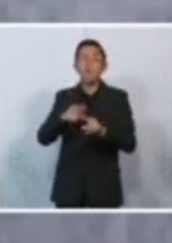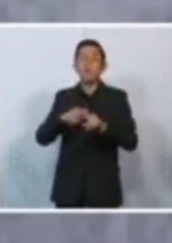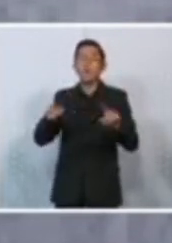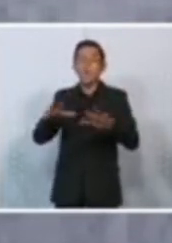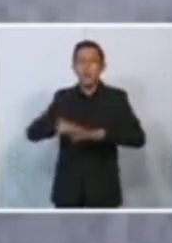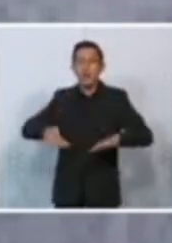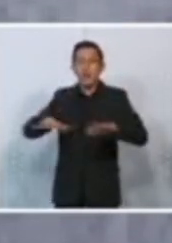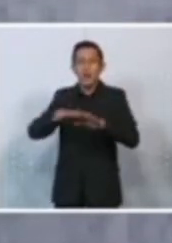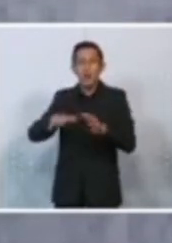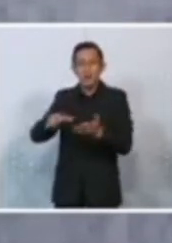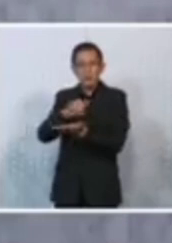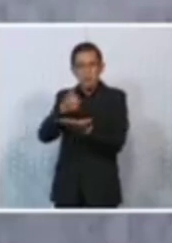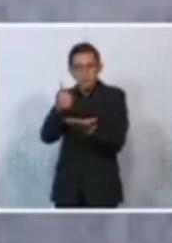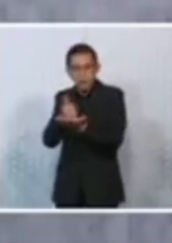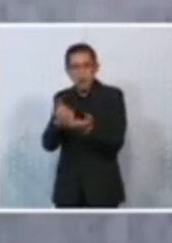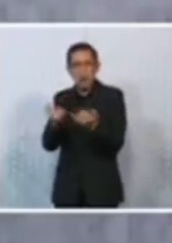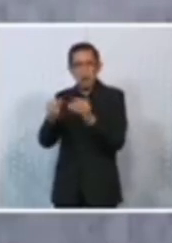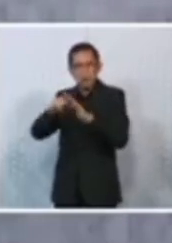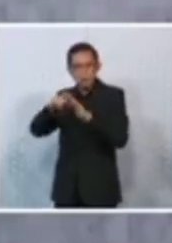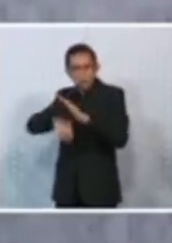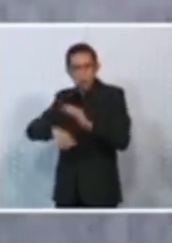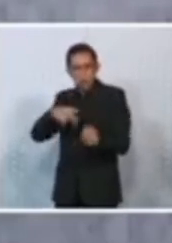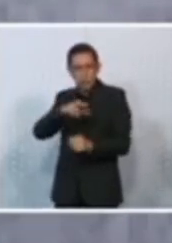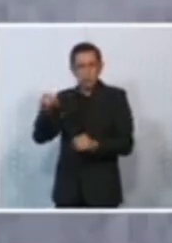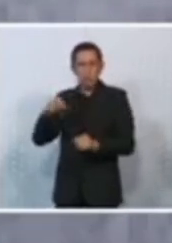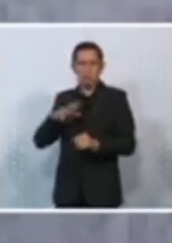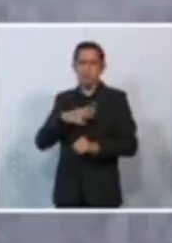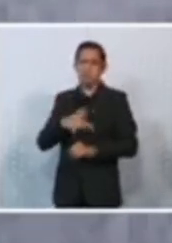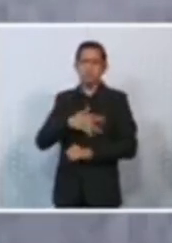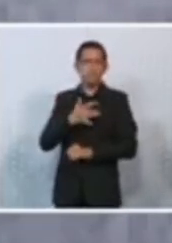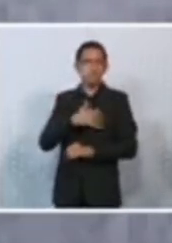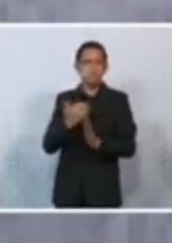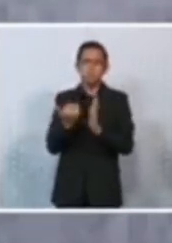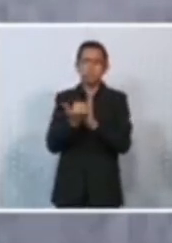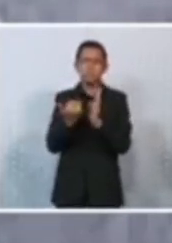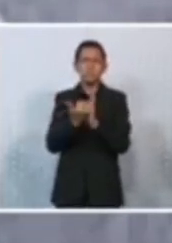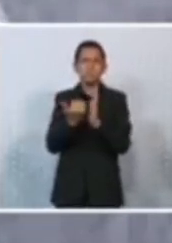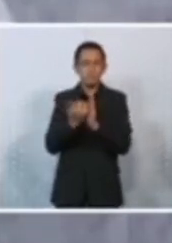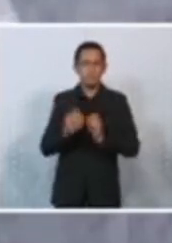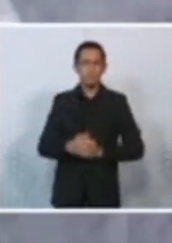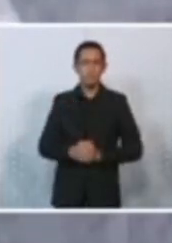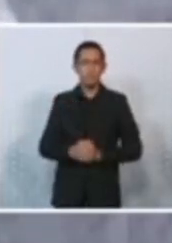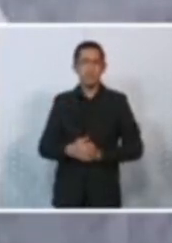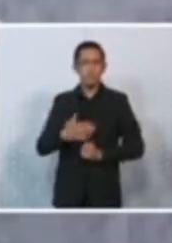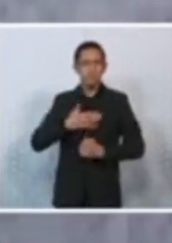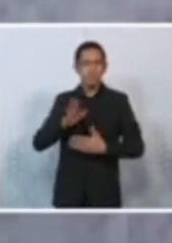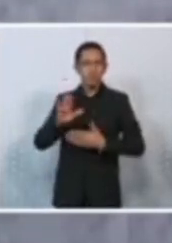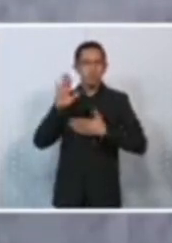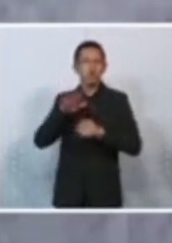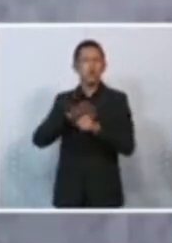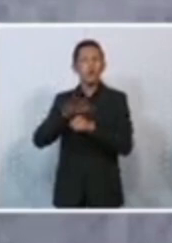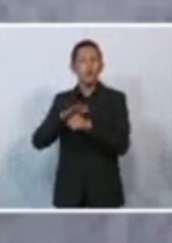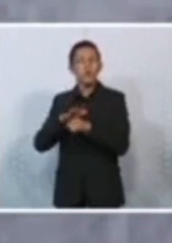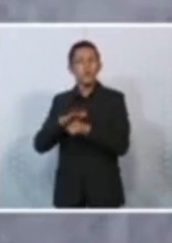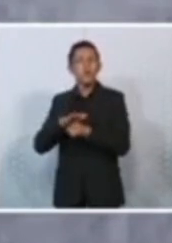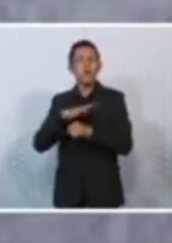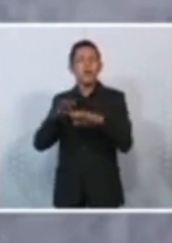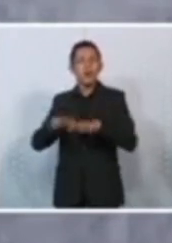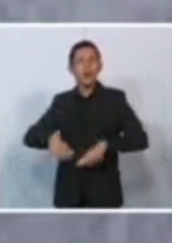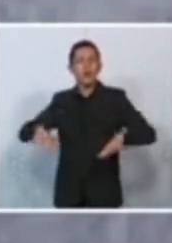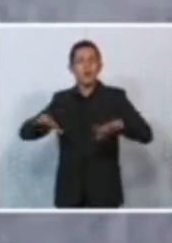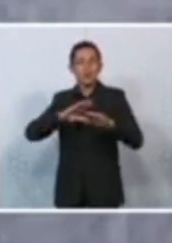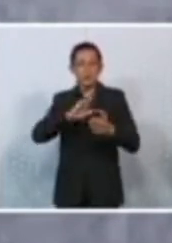desigualdad en todos los sentidos esto cambiará el gobierno las principales acciones que implementaremos son crear el